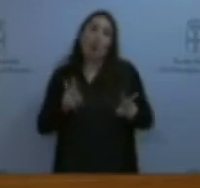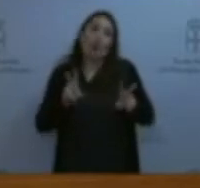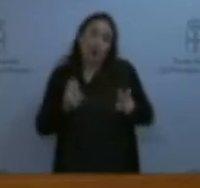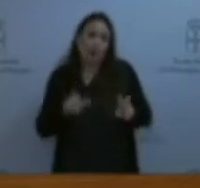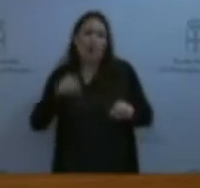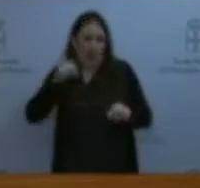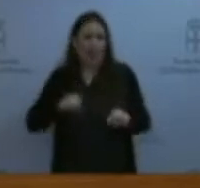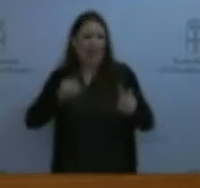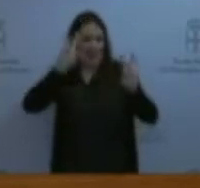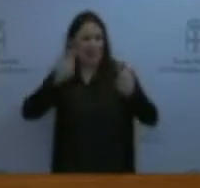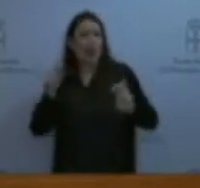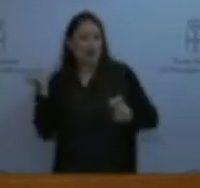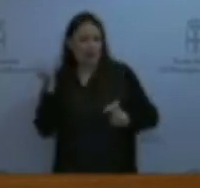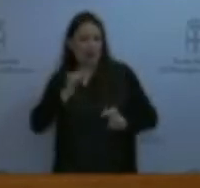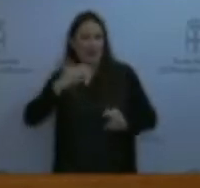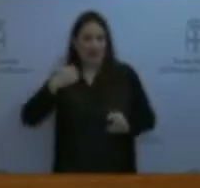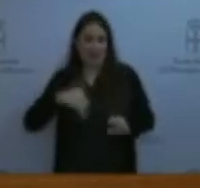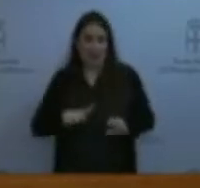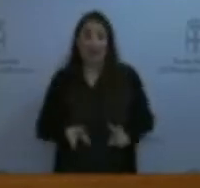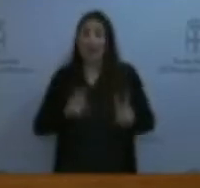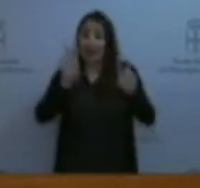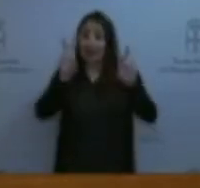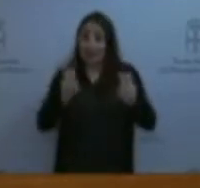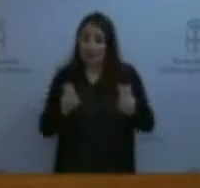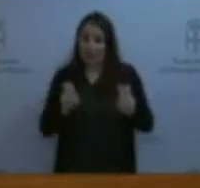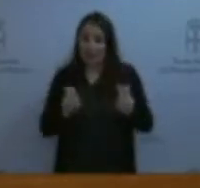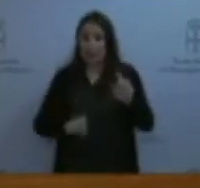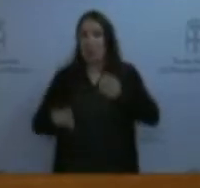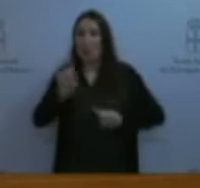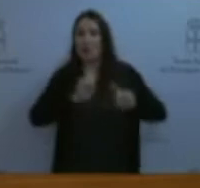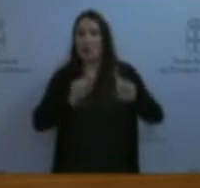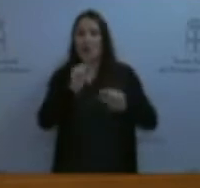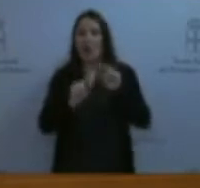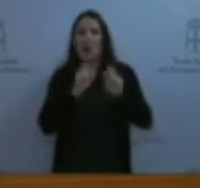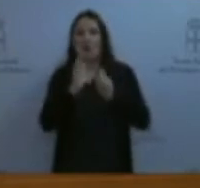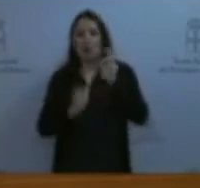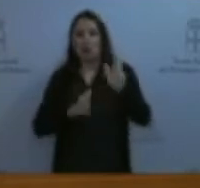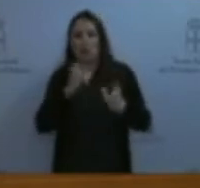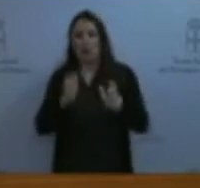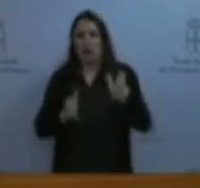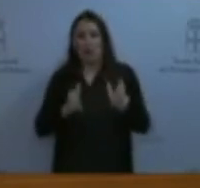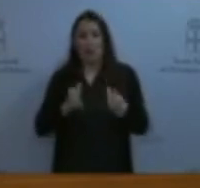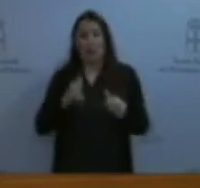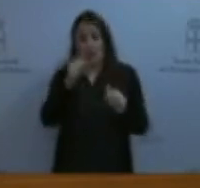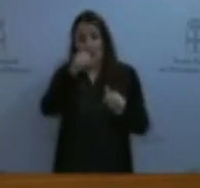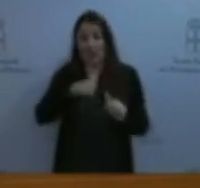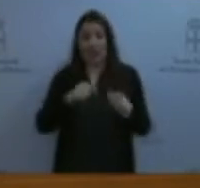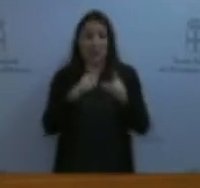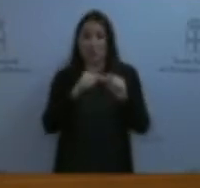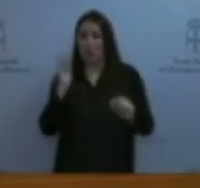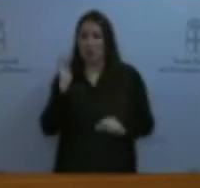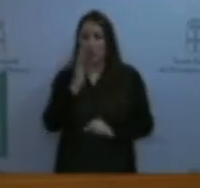Cámara. El tema del gran problema de contaminación que sufrimos todos los asturianos y asturianas.